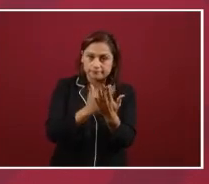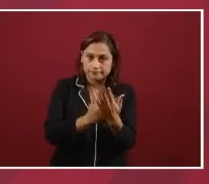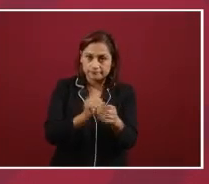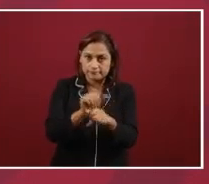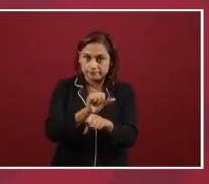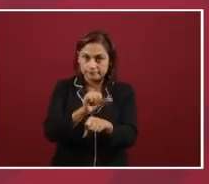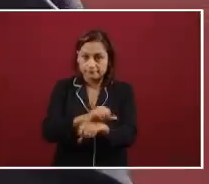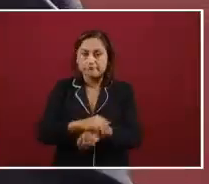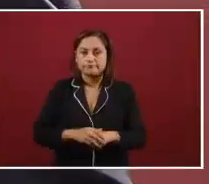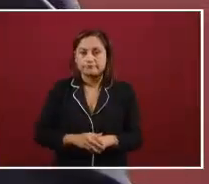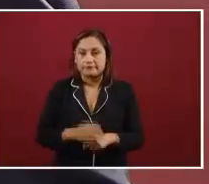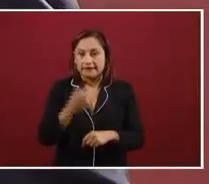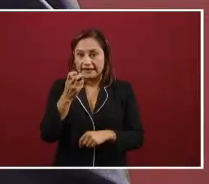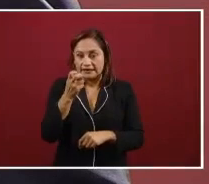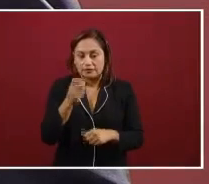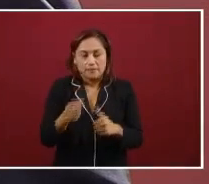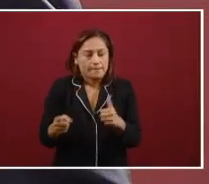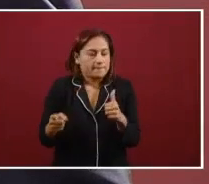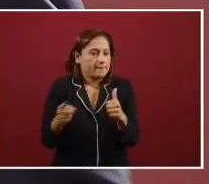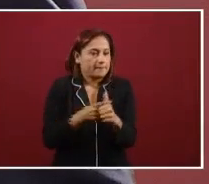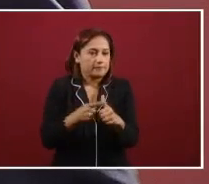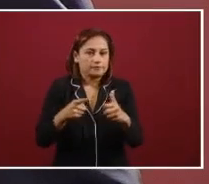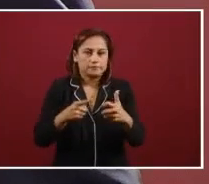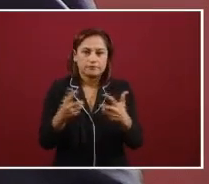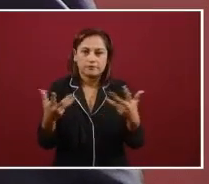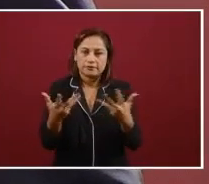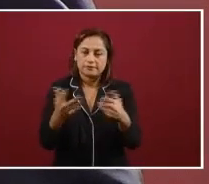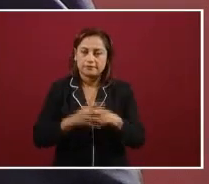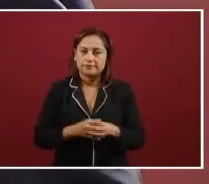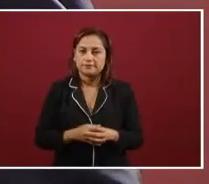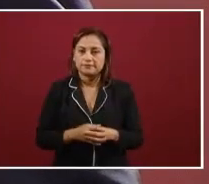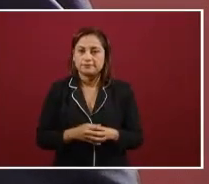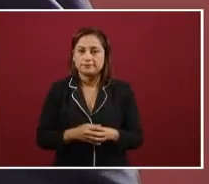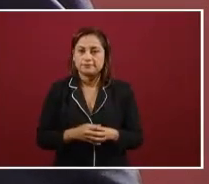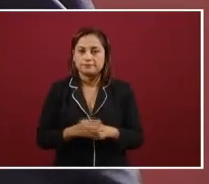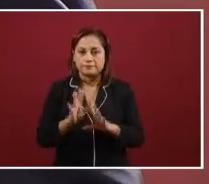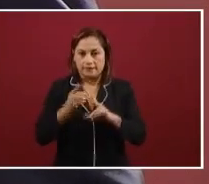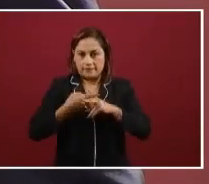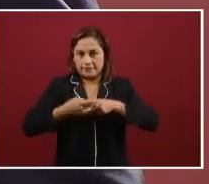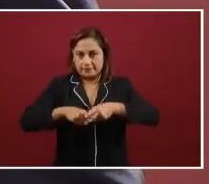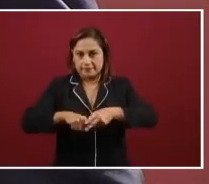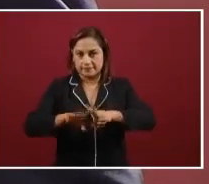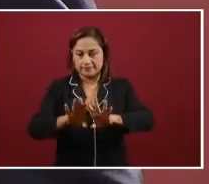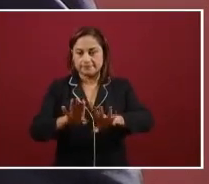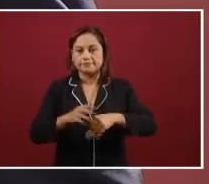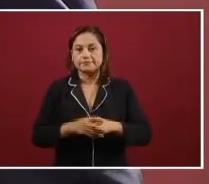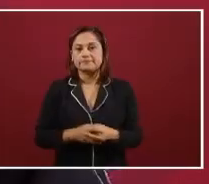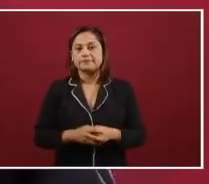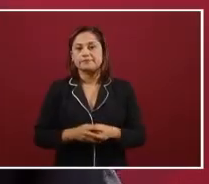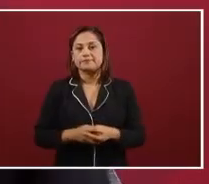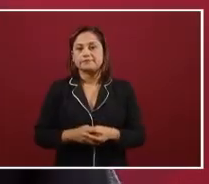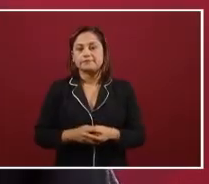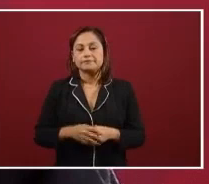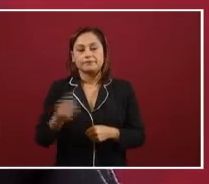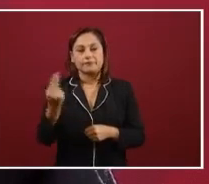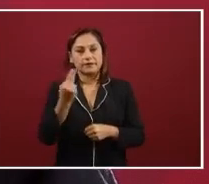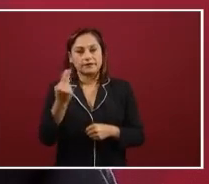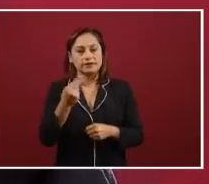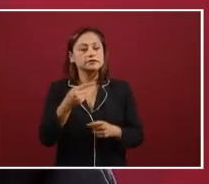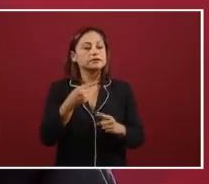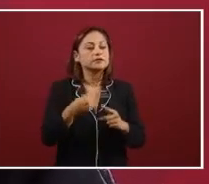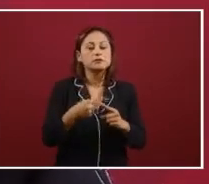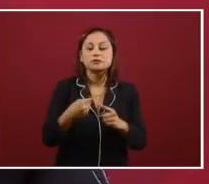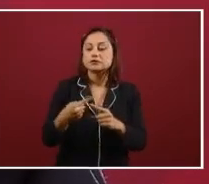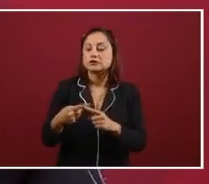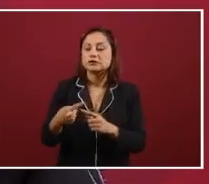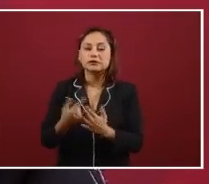algo indispensable para iniciar, que se tenga un